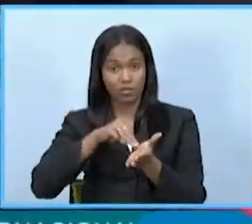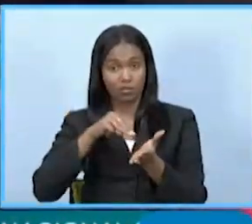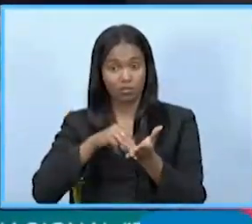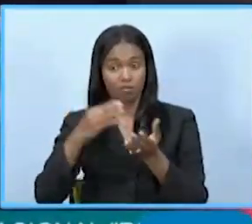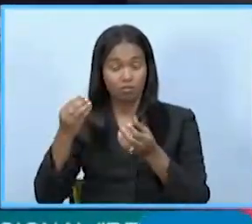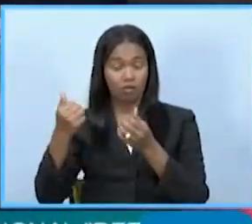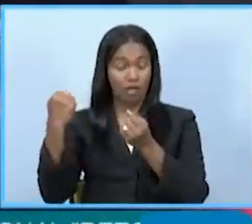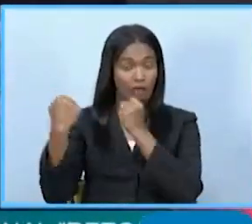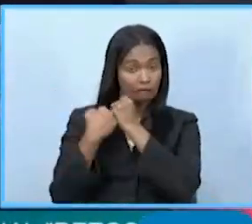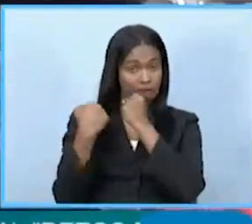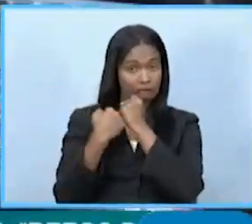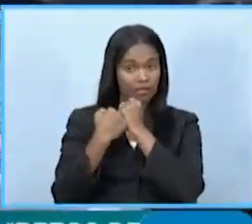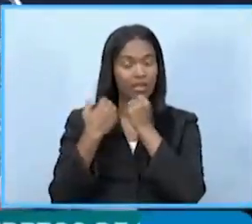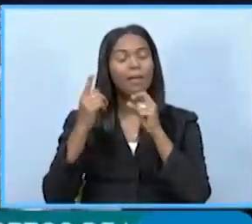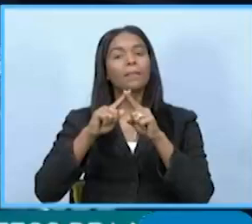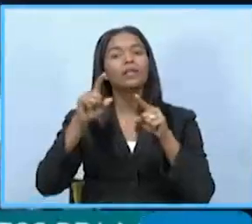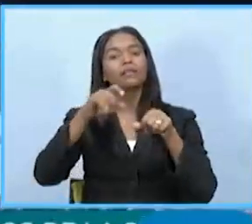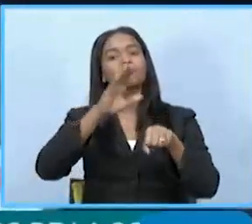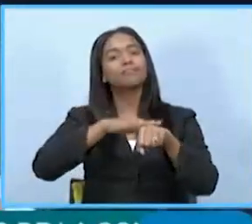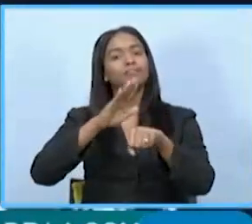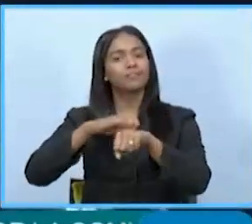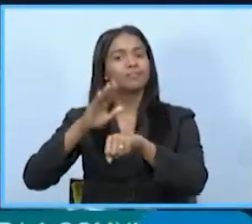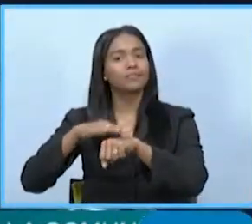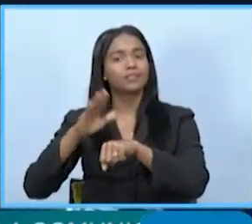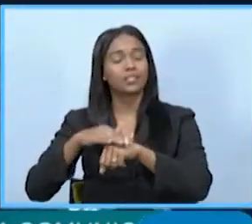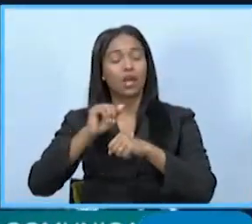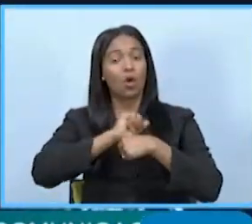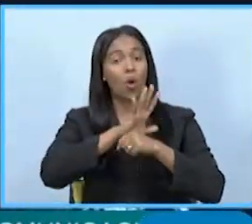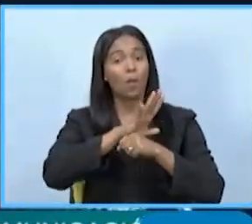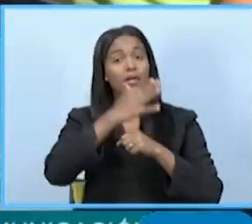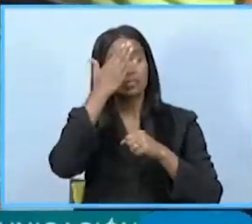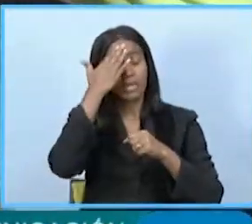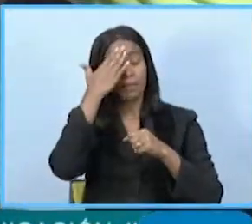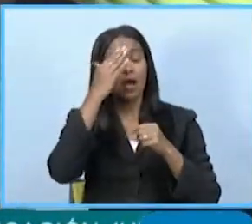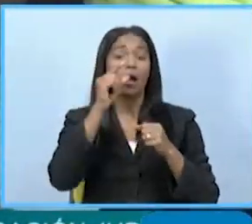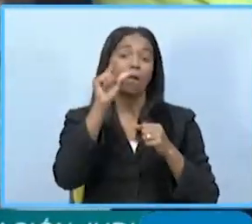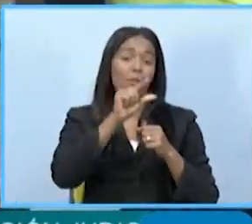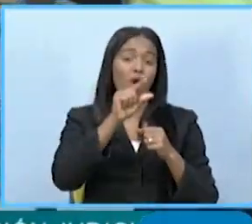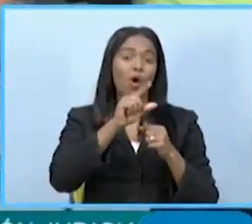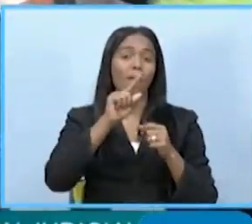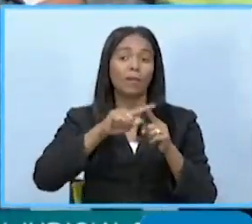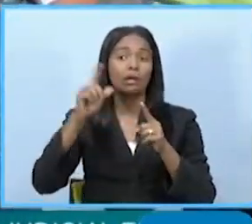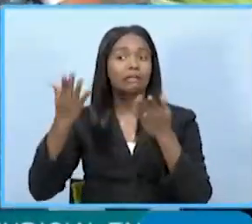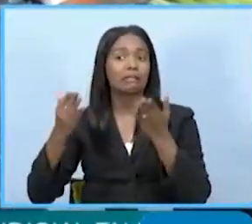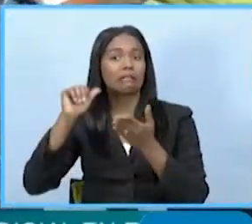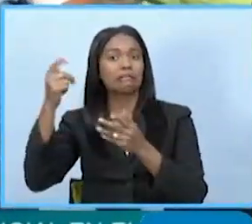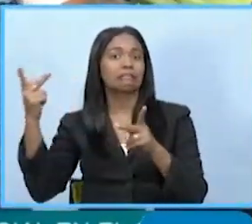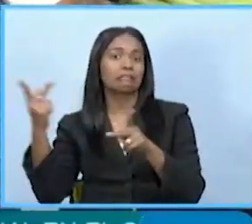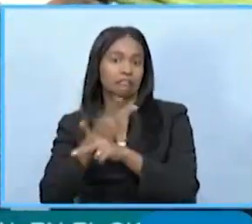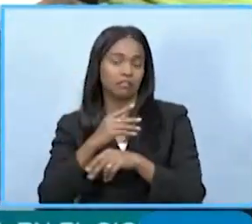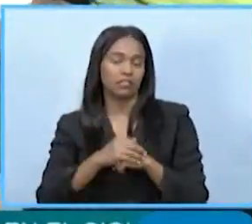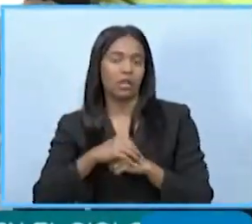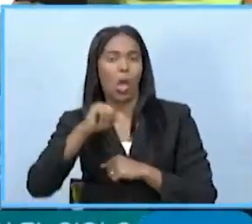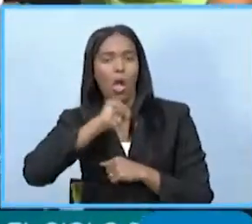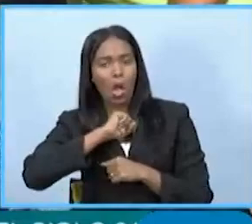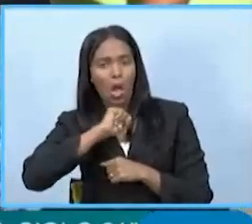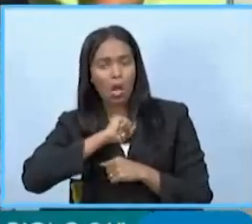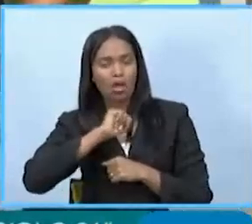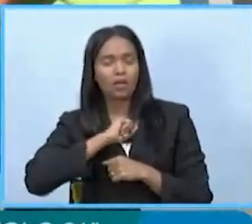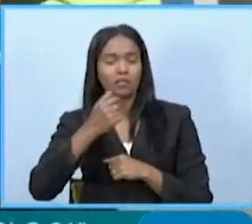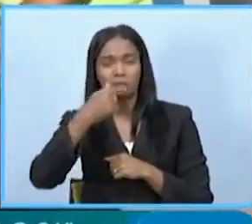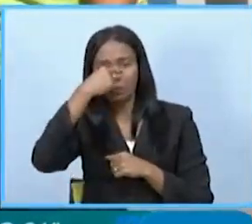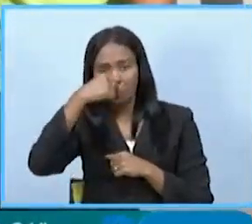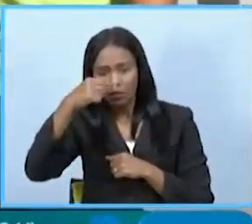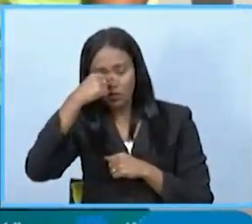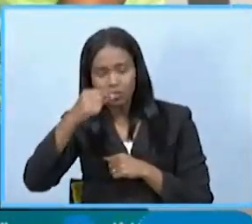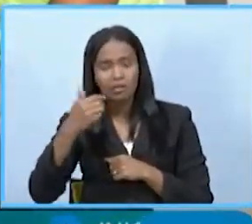pero hay que llamar la atención porque no sabemos entre cuántos de ellos va a aparecer un severo. Tos, secreción nasal y fiebre son los principales síntomas de